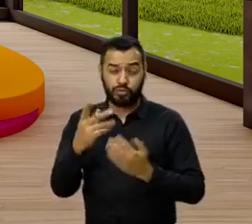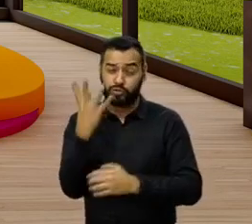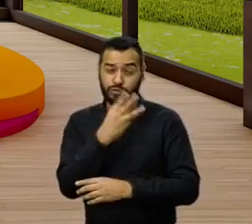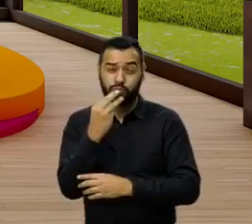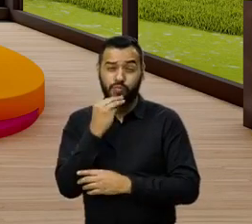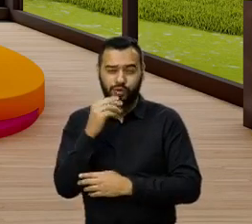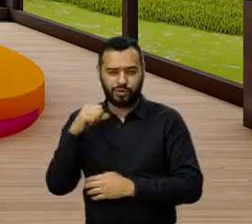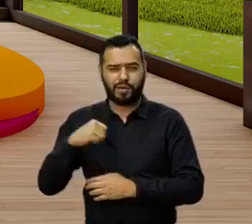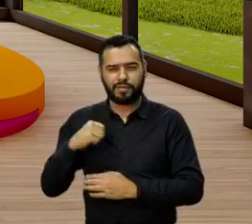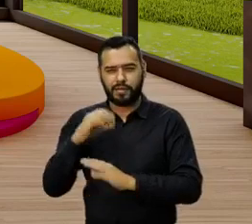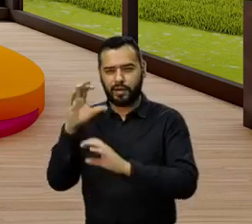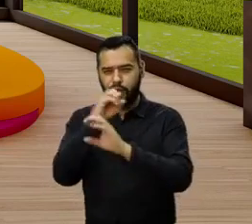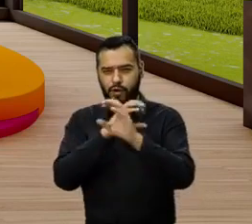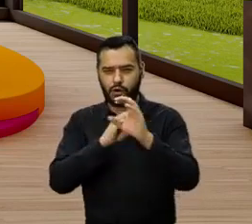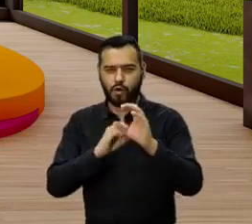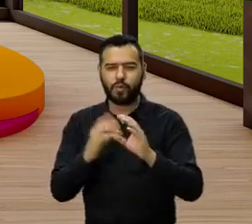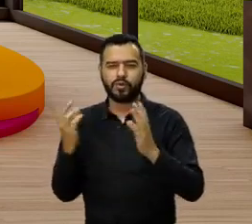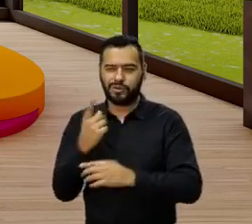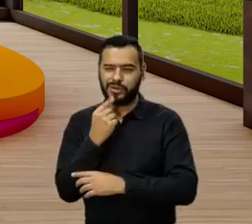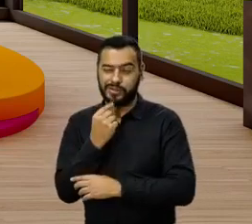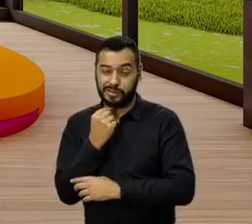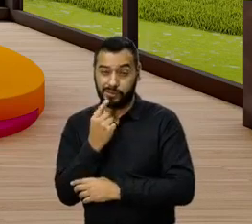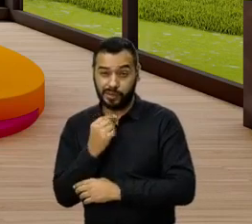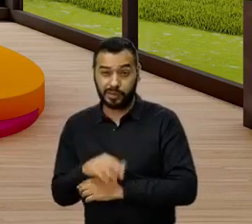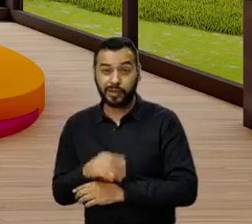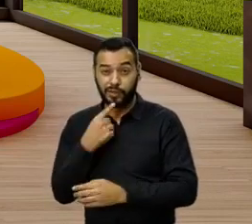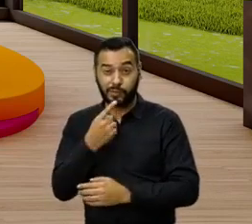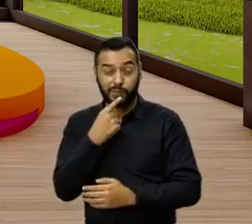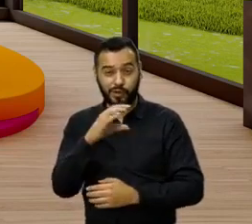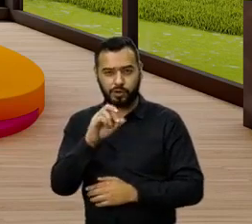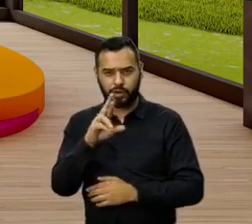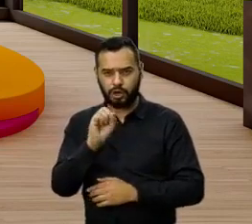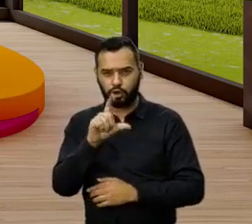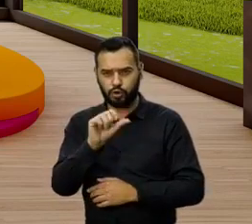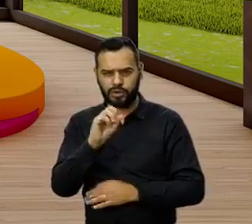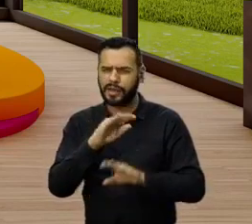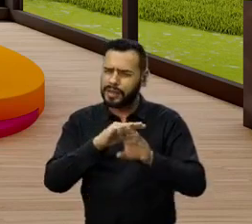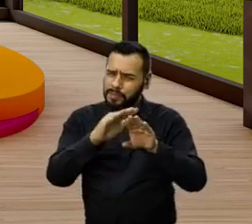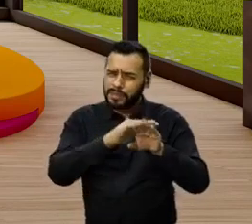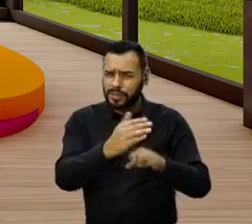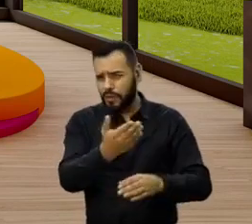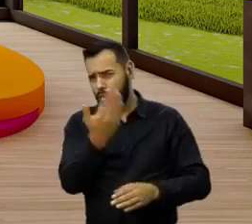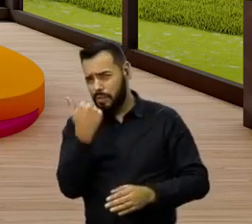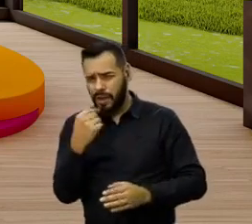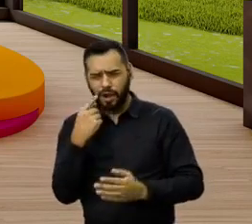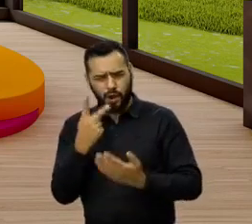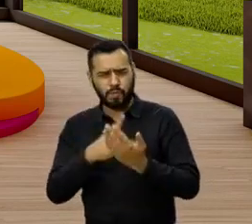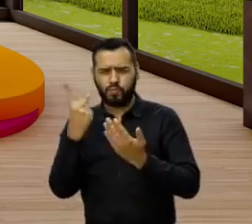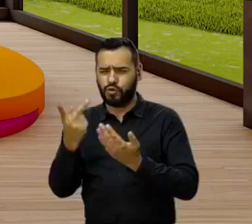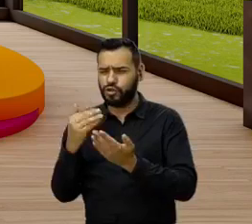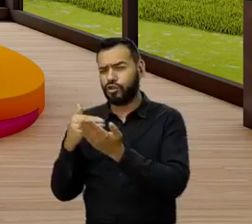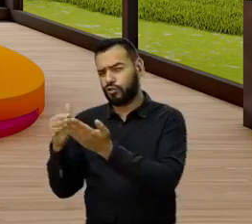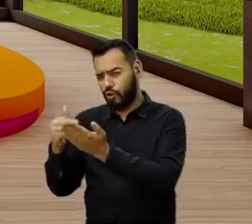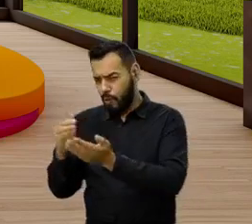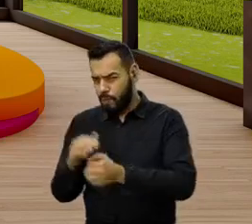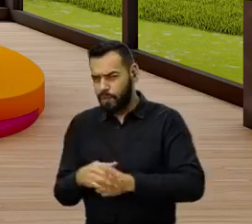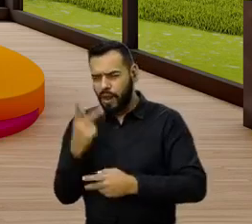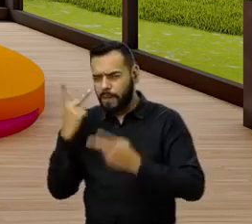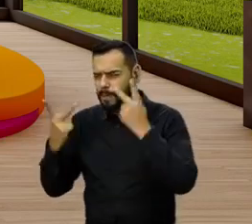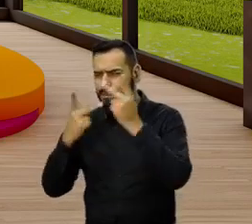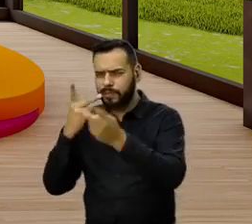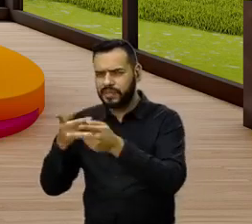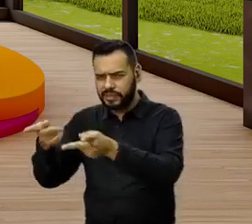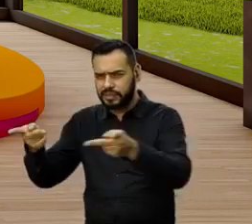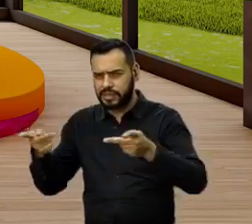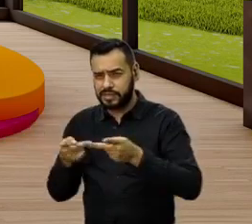encantador como el que tiene compensar en este momento en zipaquirá y como lo dijo carolyn hace un momento invita dijimos a que hagan parte de este proyecto a que nos visiten en